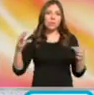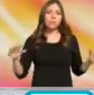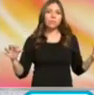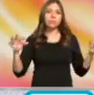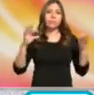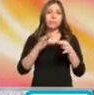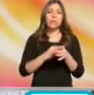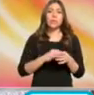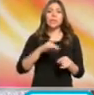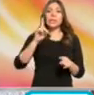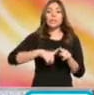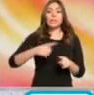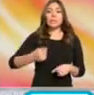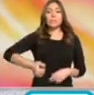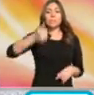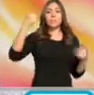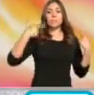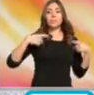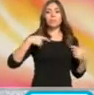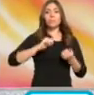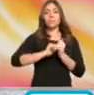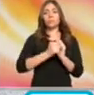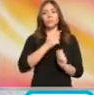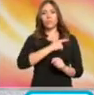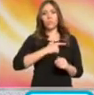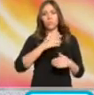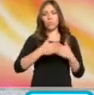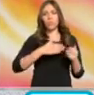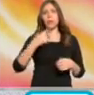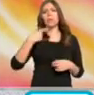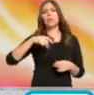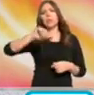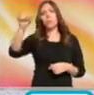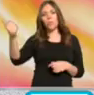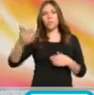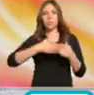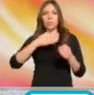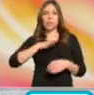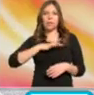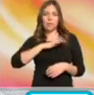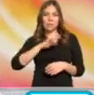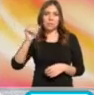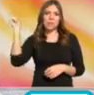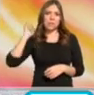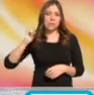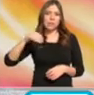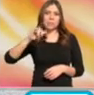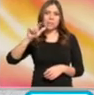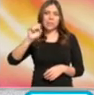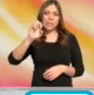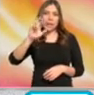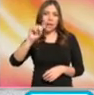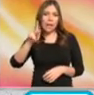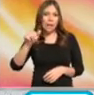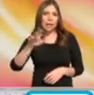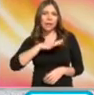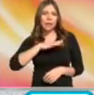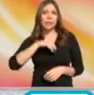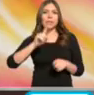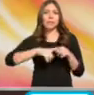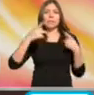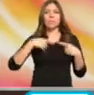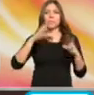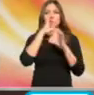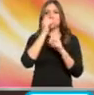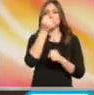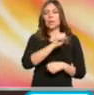que tomó el ritmo y lo puso de moda, bueno, ya estaba de moda con personas como Neil Sedaka, con esos grandes baladistas,